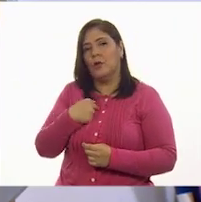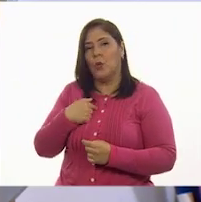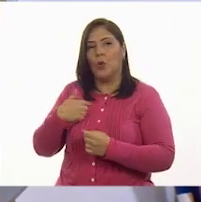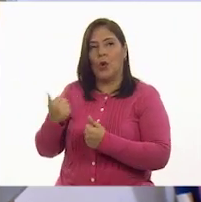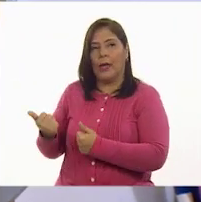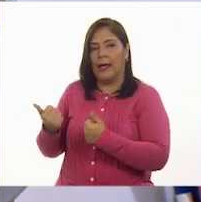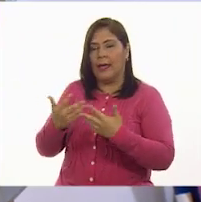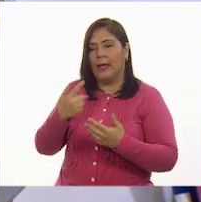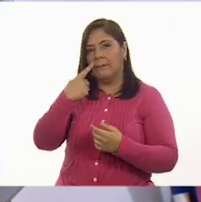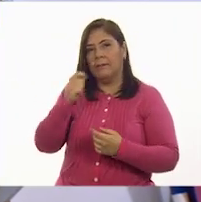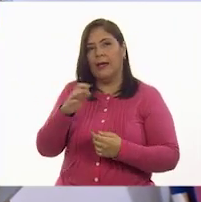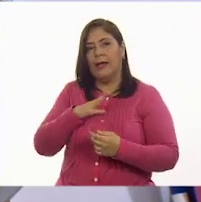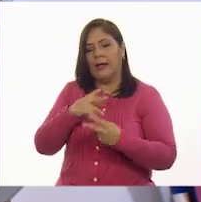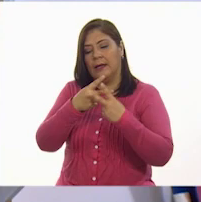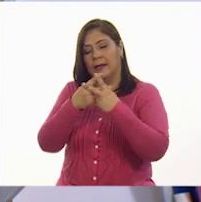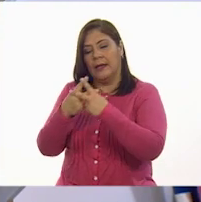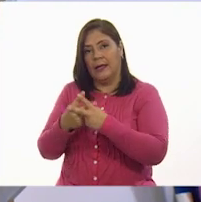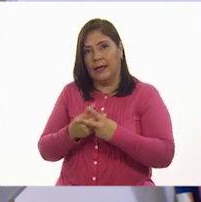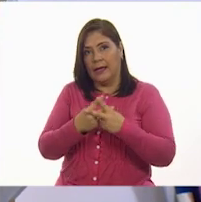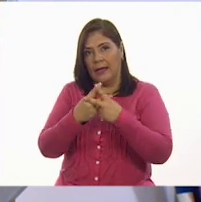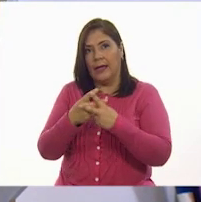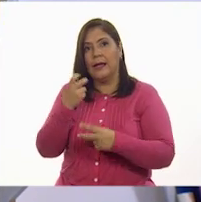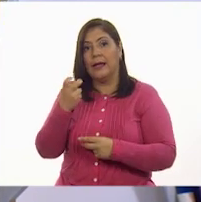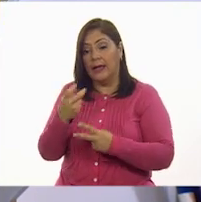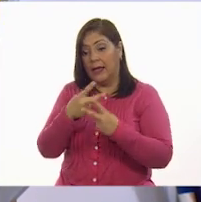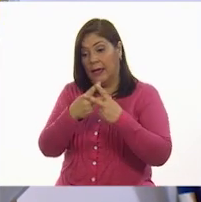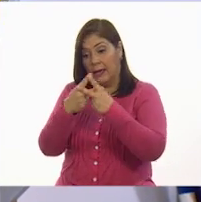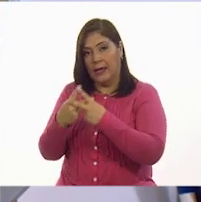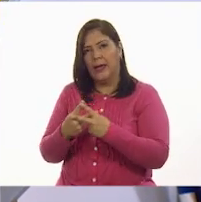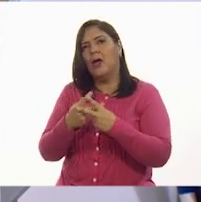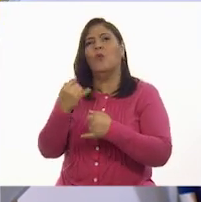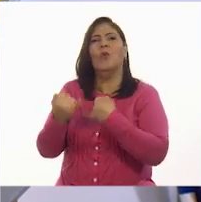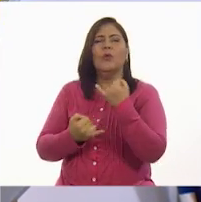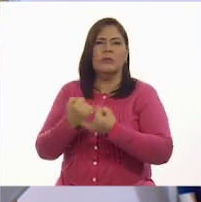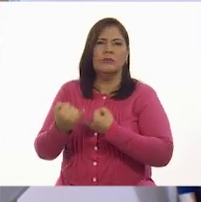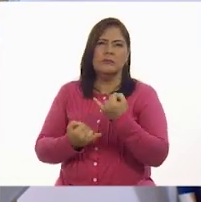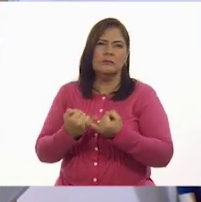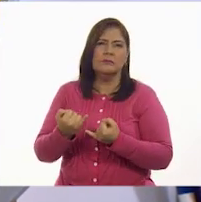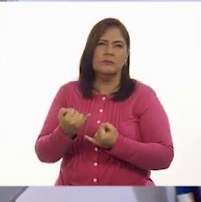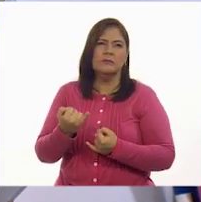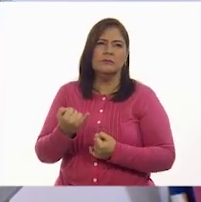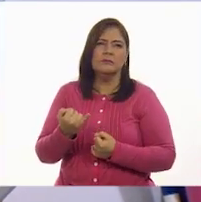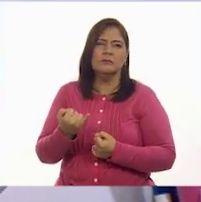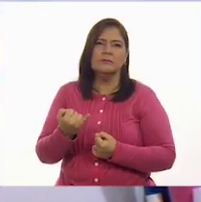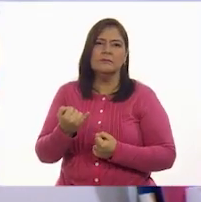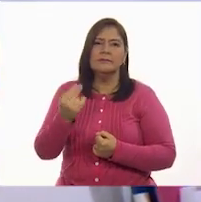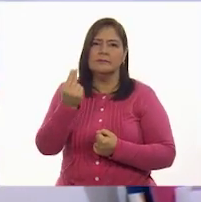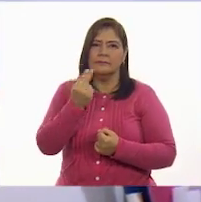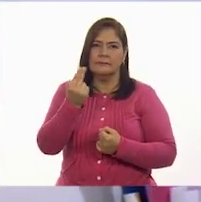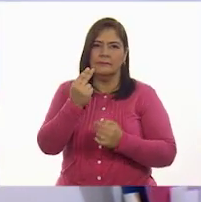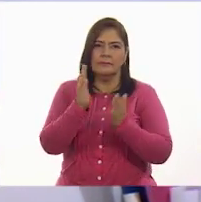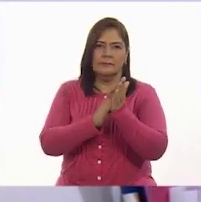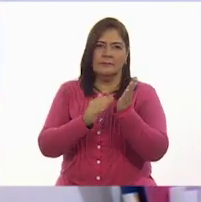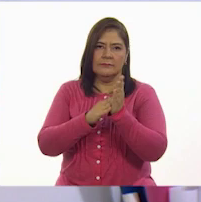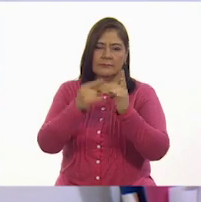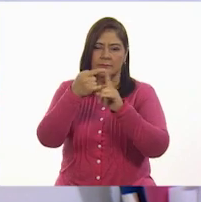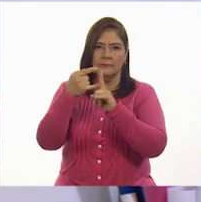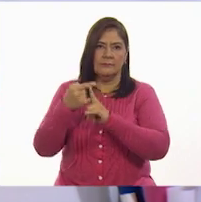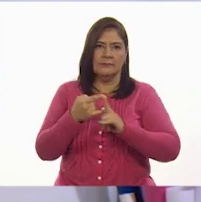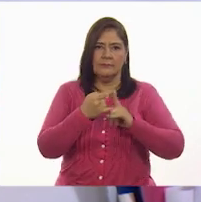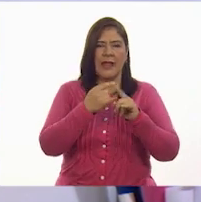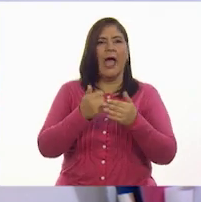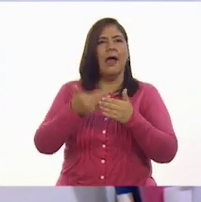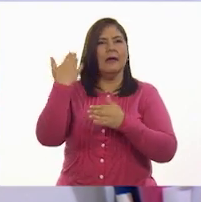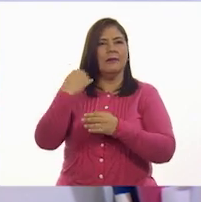Ya las vi. Y para este juego vamos a necesitar las tarjetitas que utilizamos en la clase